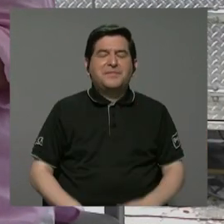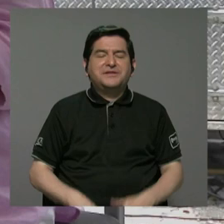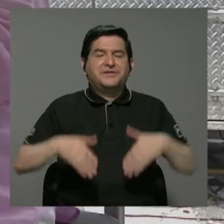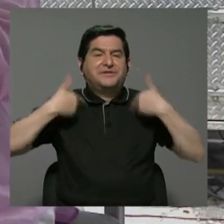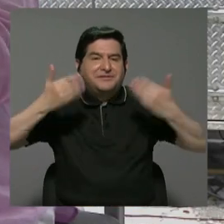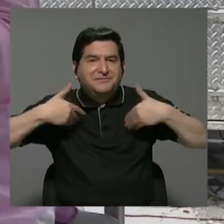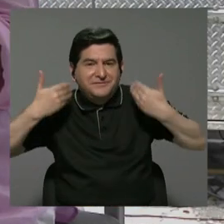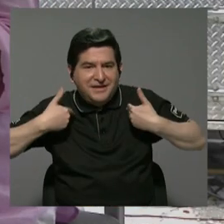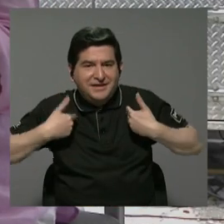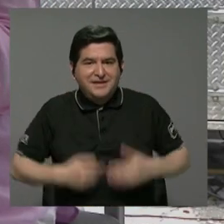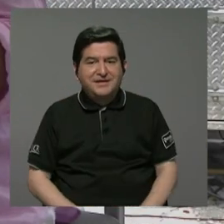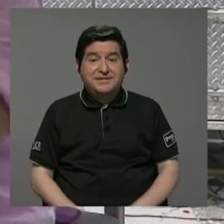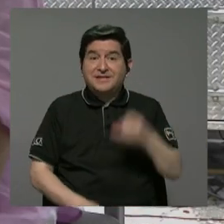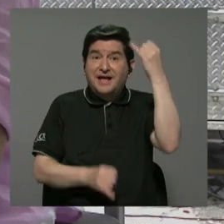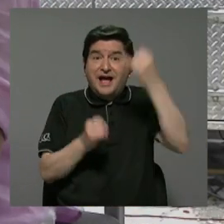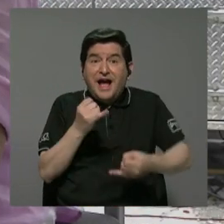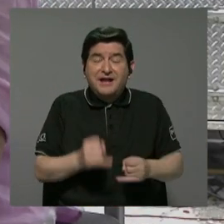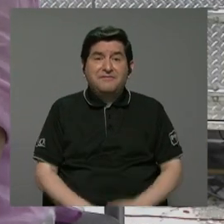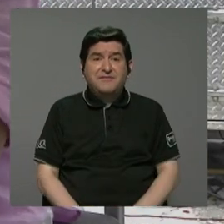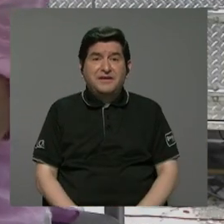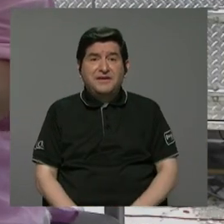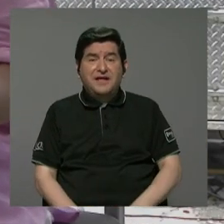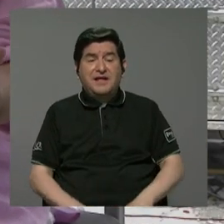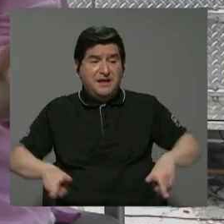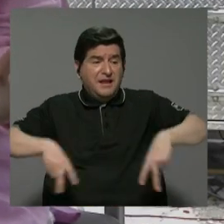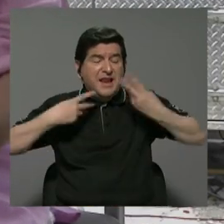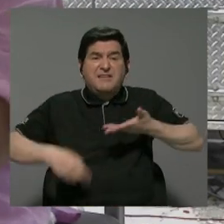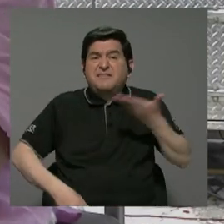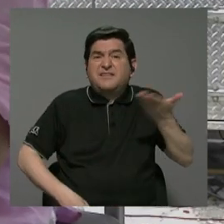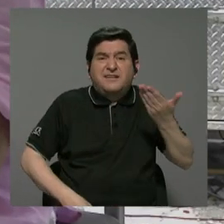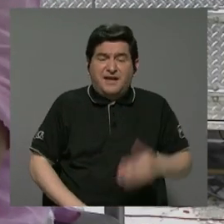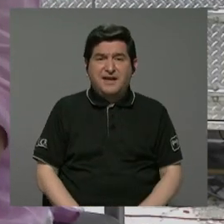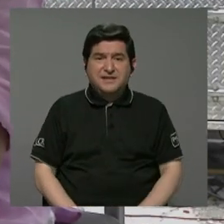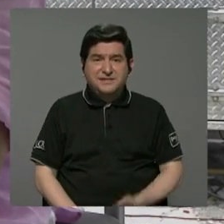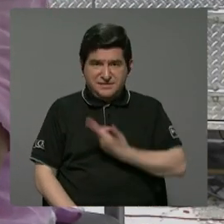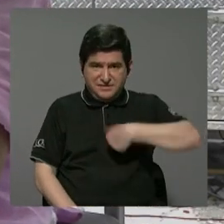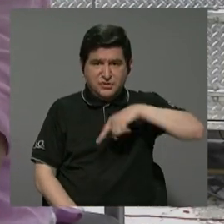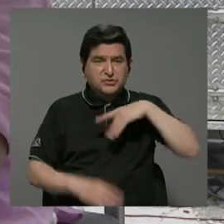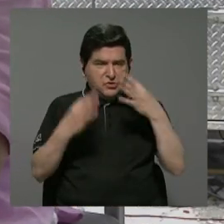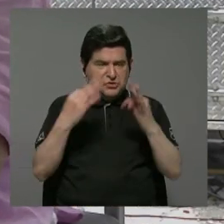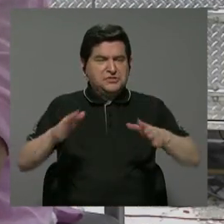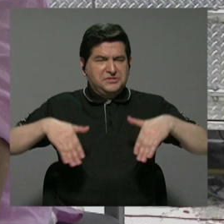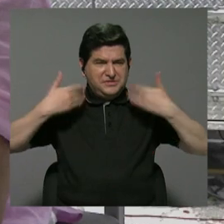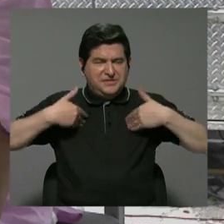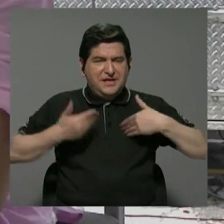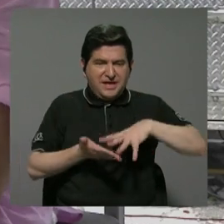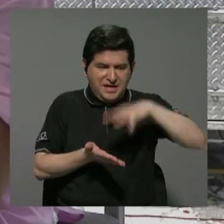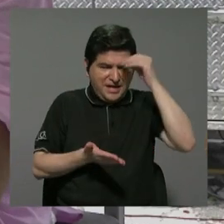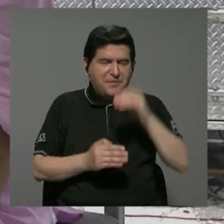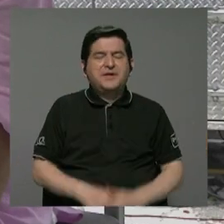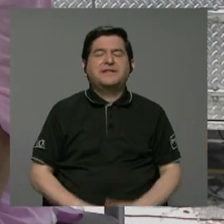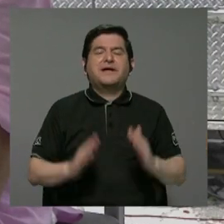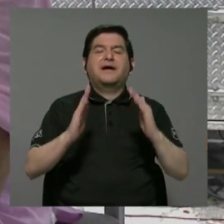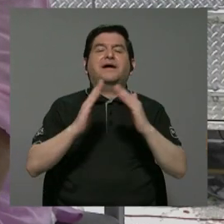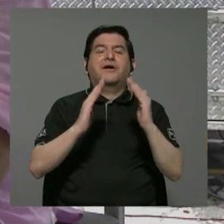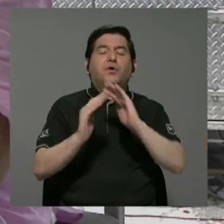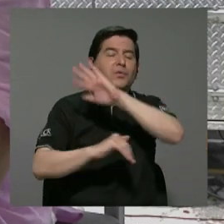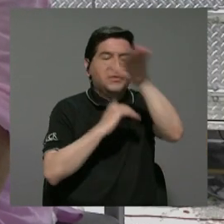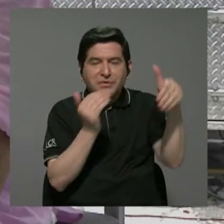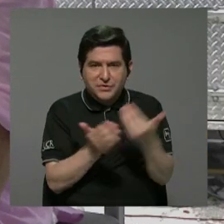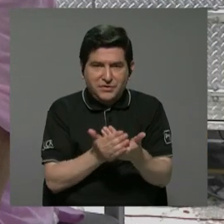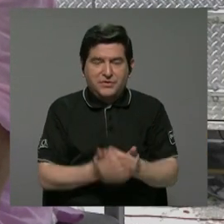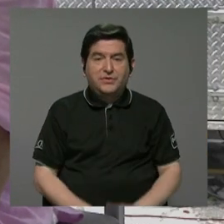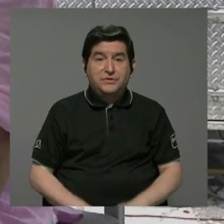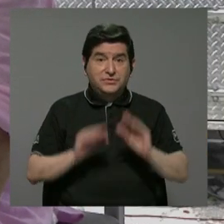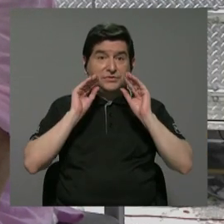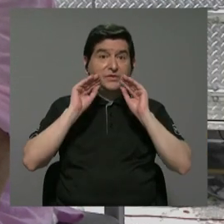feliz. Y al final, ¿a qué venimos a la vida? Si no es a ser felices, ¿verdad? Y aprender a vivir en convivencia. Y la